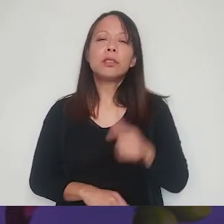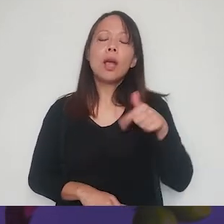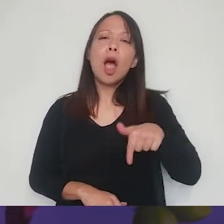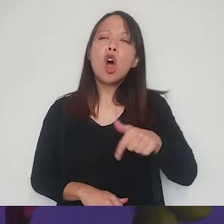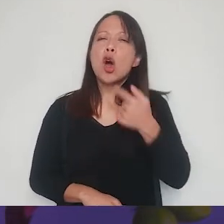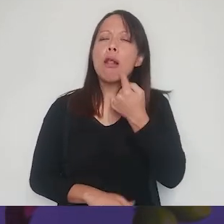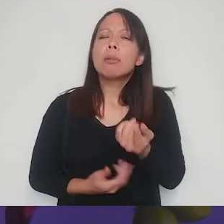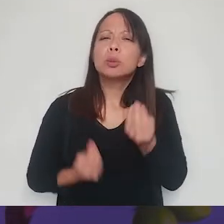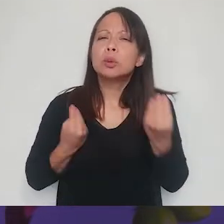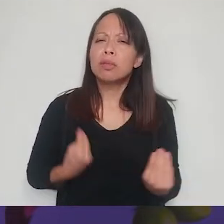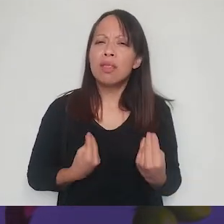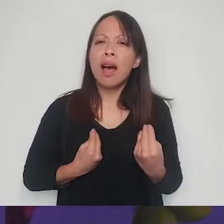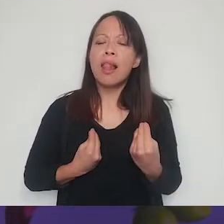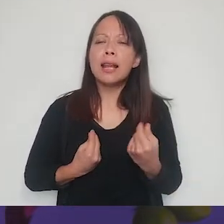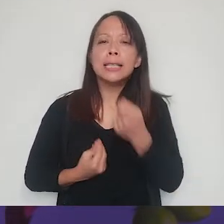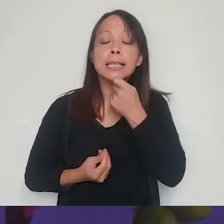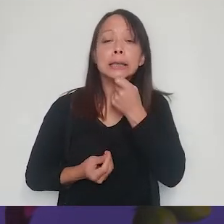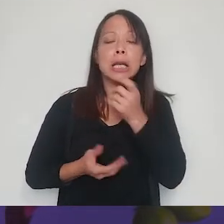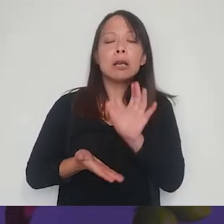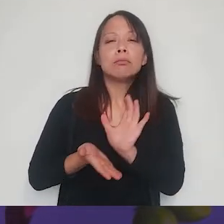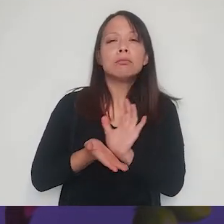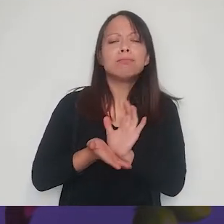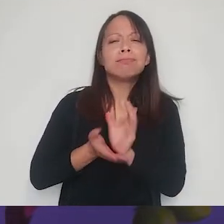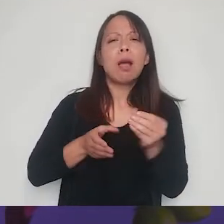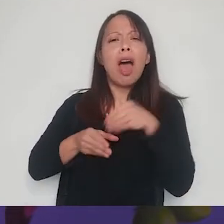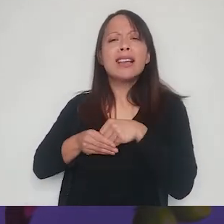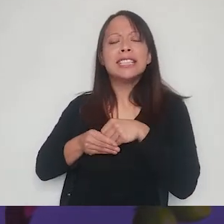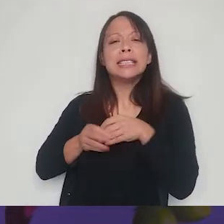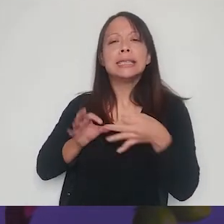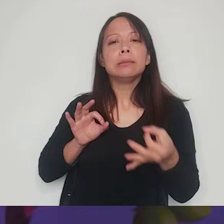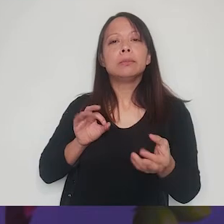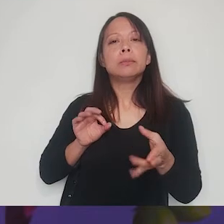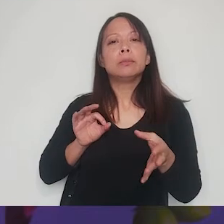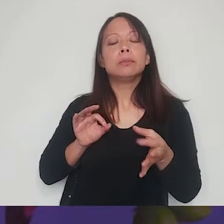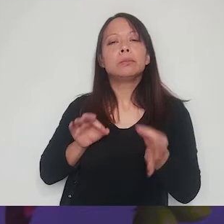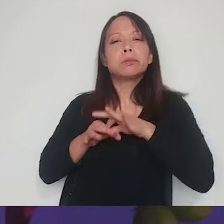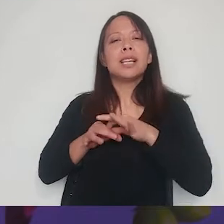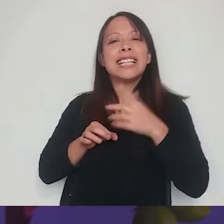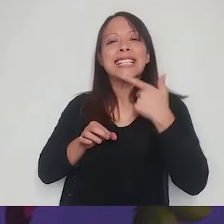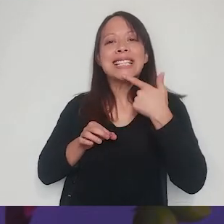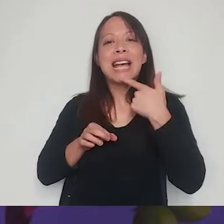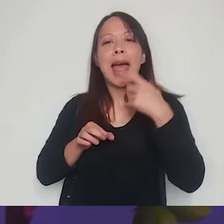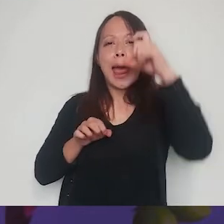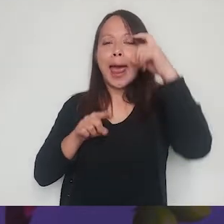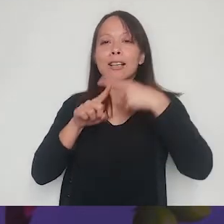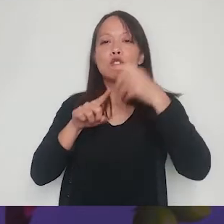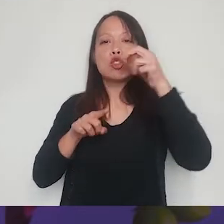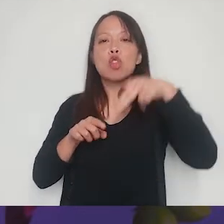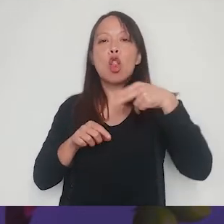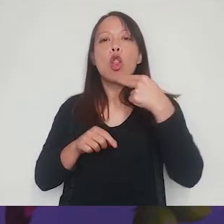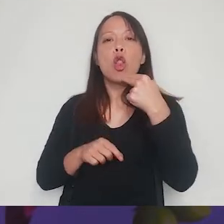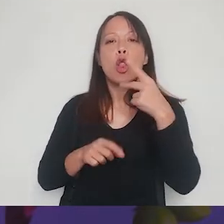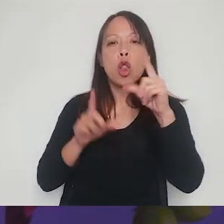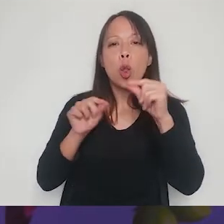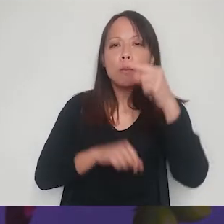después. Entonces la pregunta que nosotros nos hicimos es si la inclusión del exón 7 del gen SMN2 estaba controlada